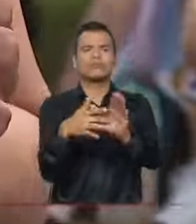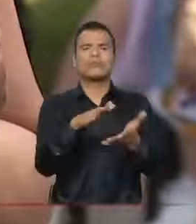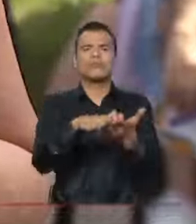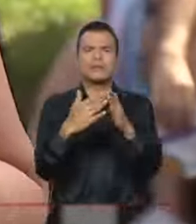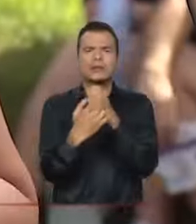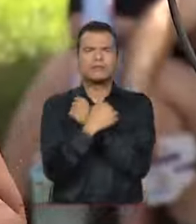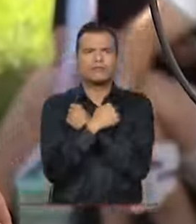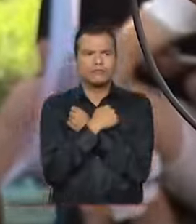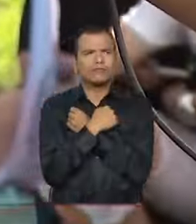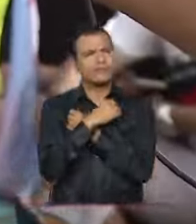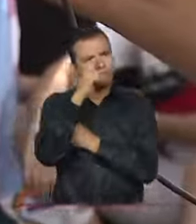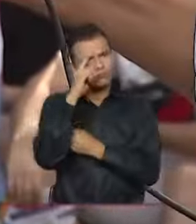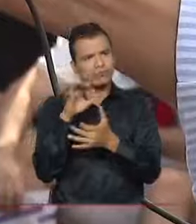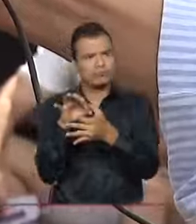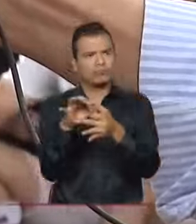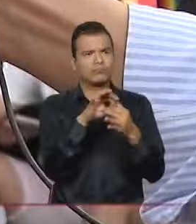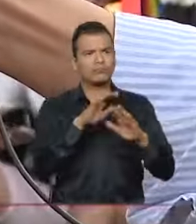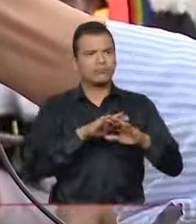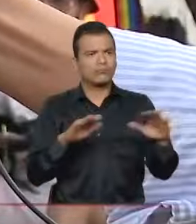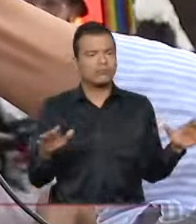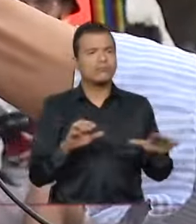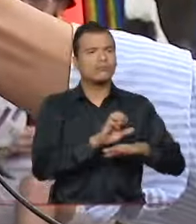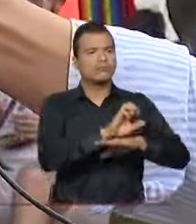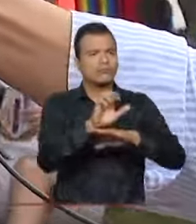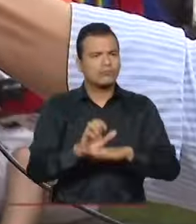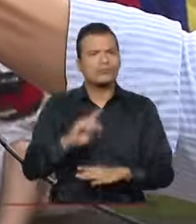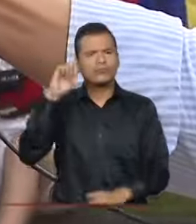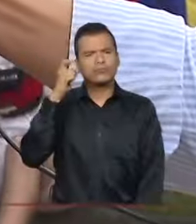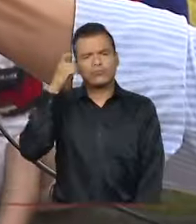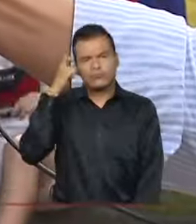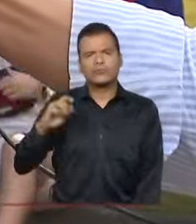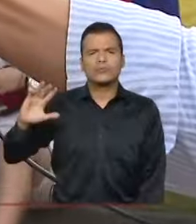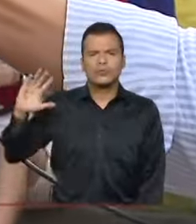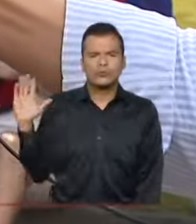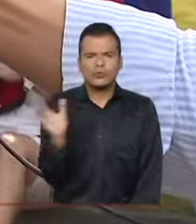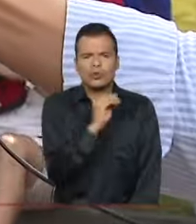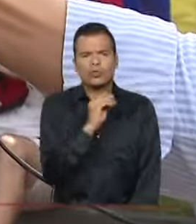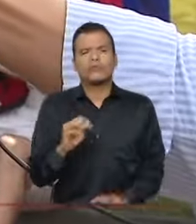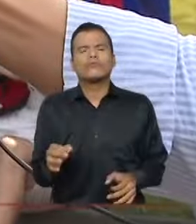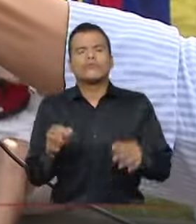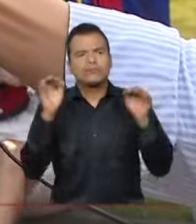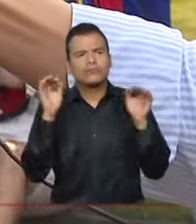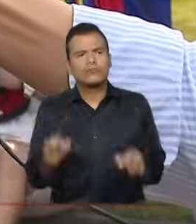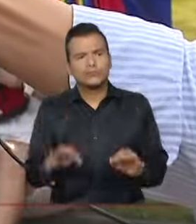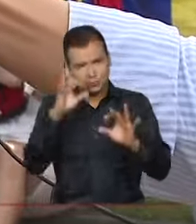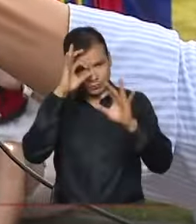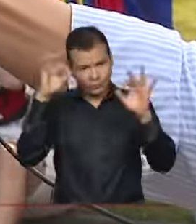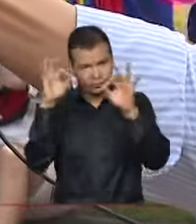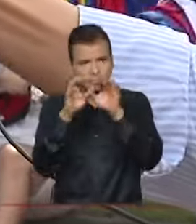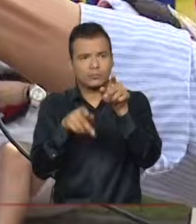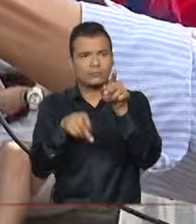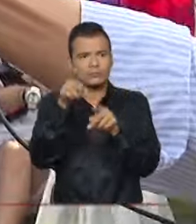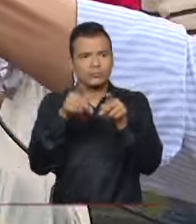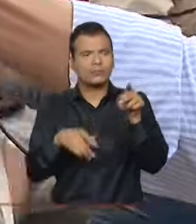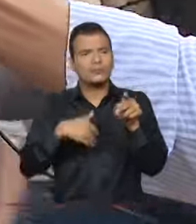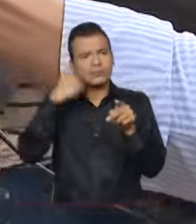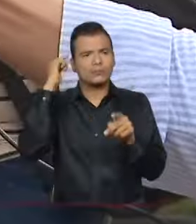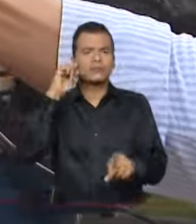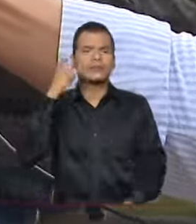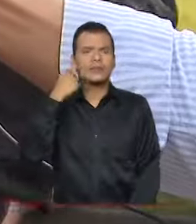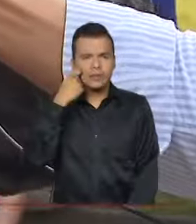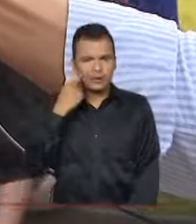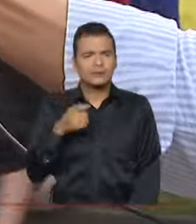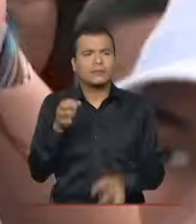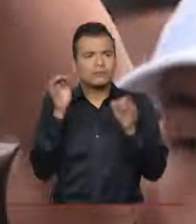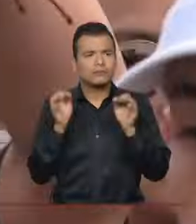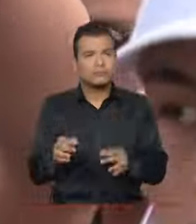que todas las entidades gubernamentales, el Estado, el gobierno, todas se enfoquen a nosotras, las personas mayores trans, que